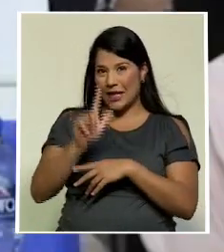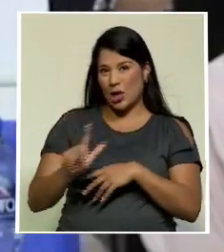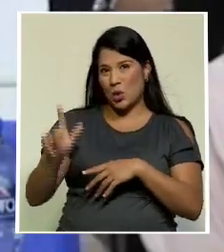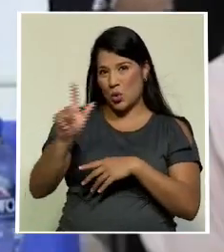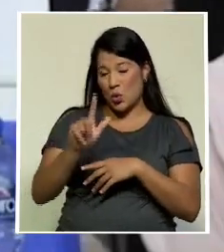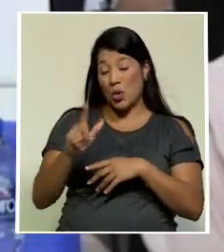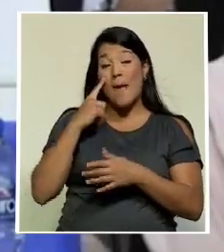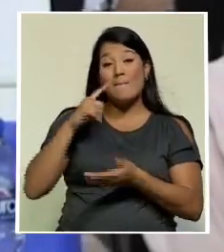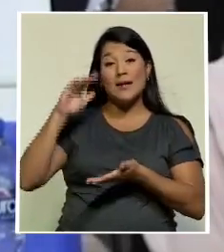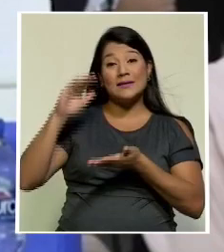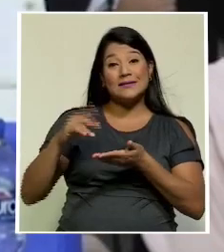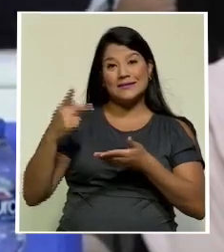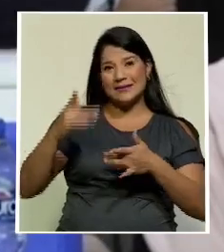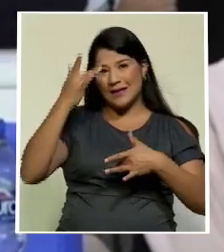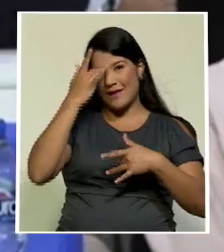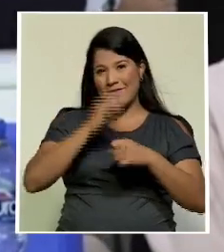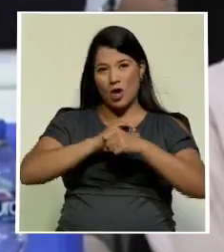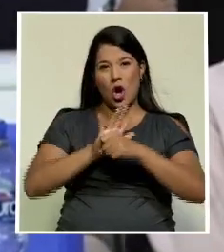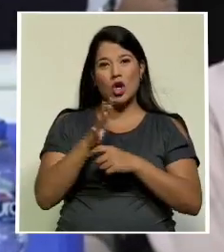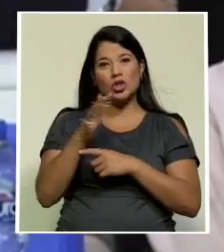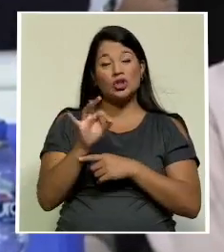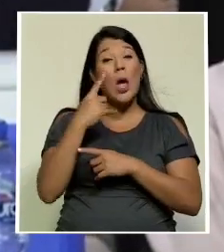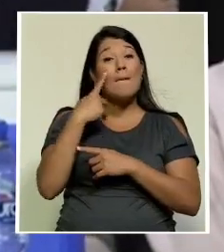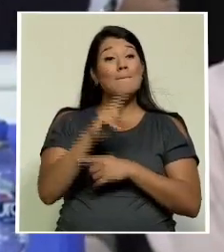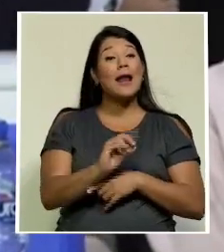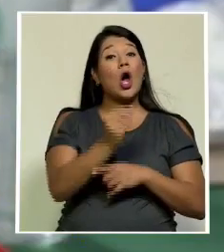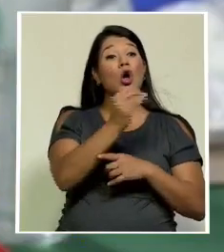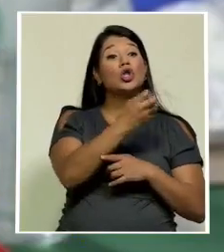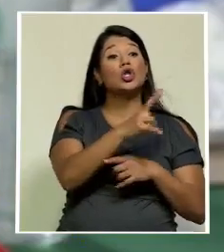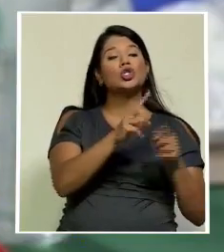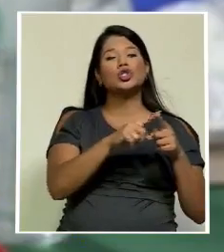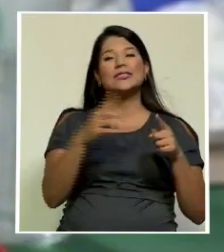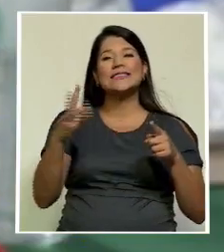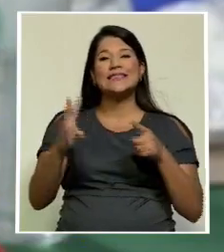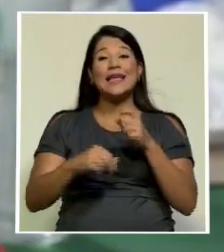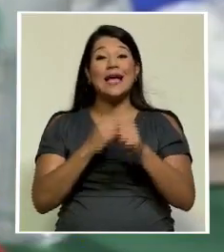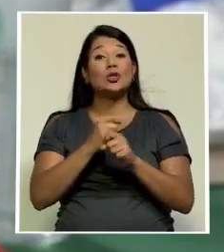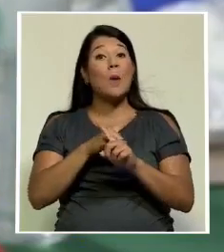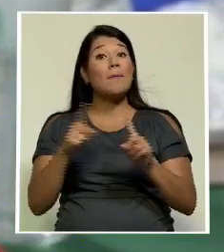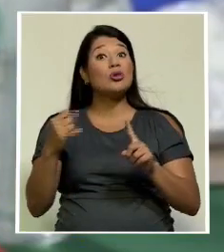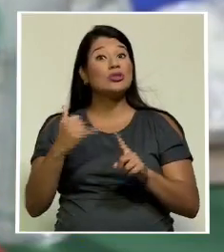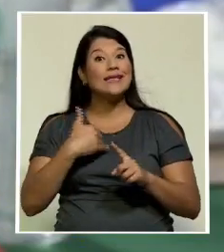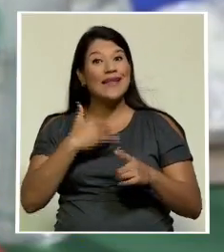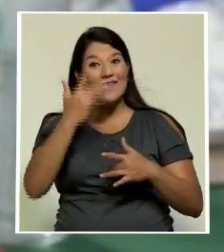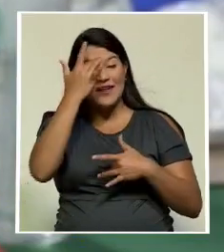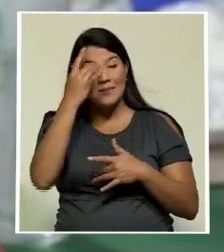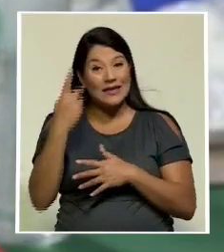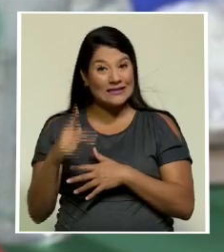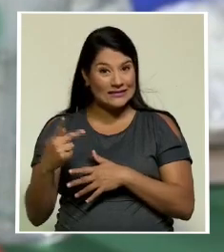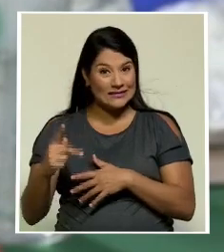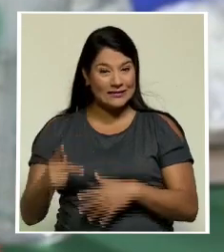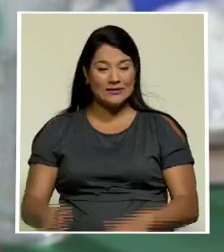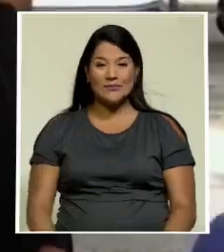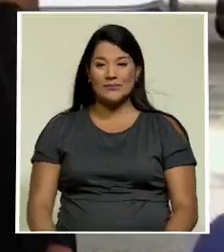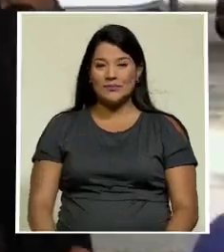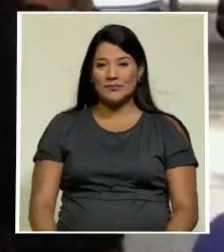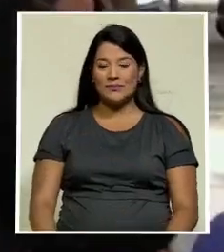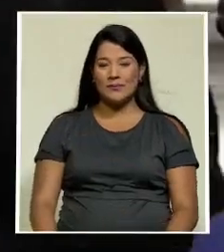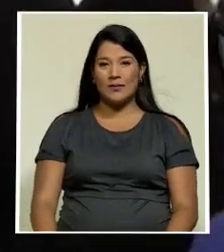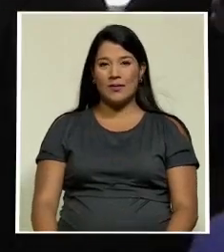el COVID-19 para adolescentes de 12 a 17 años que presenten enfermedades graves. Pues